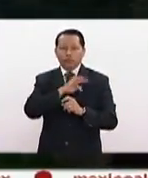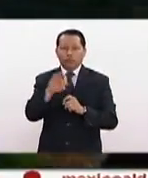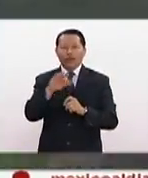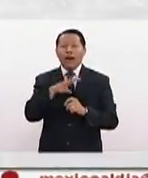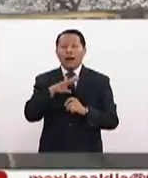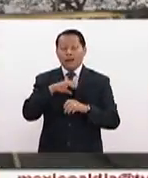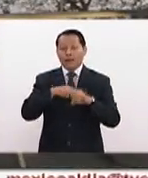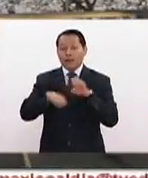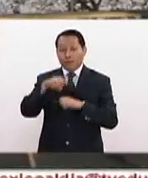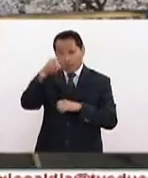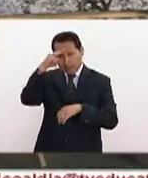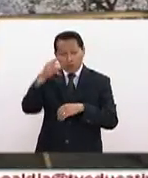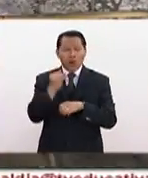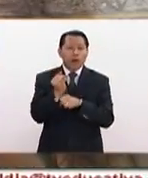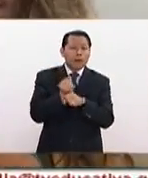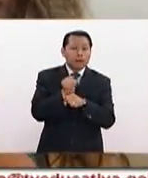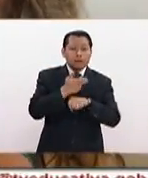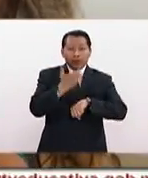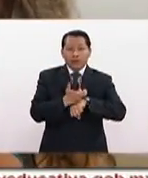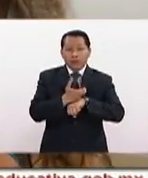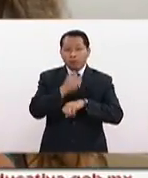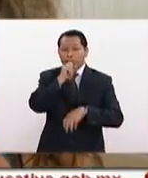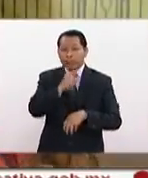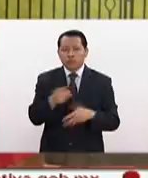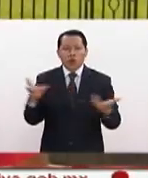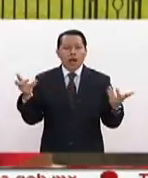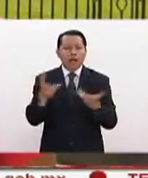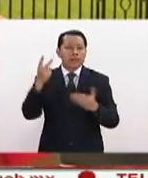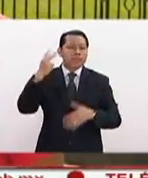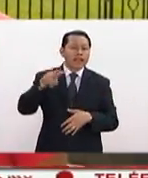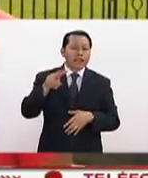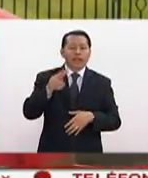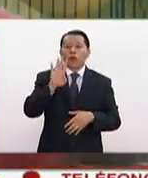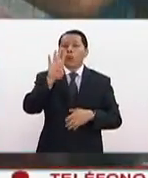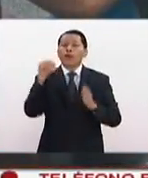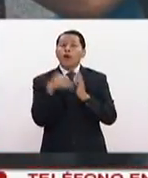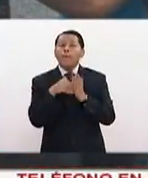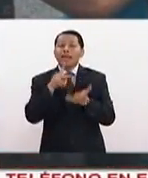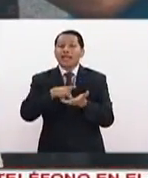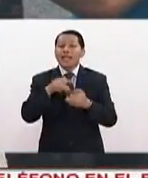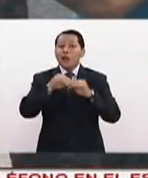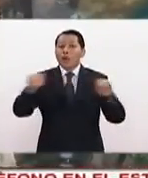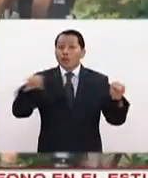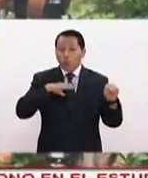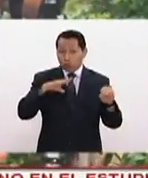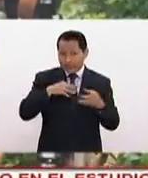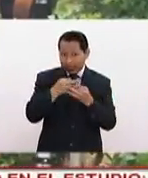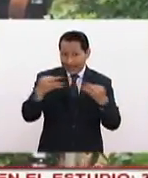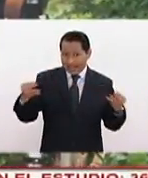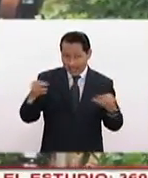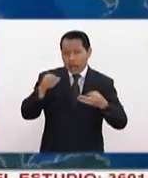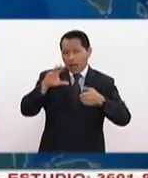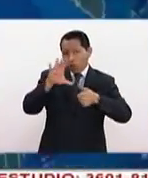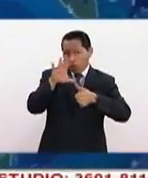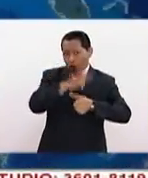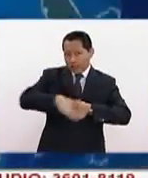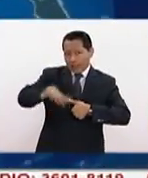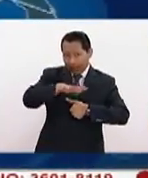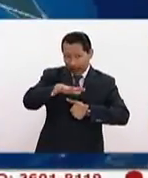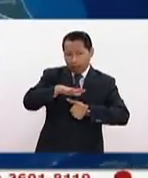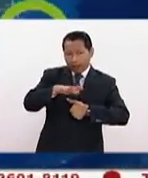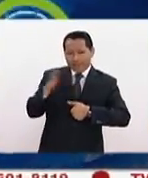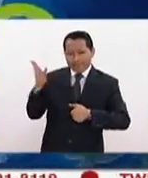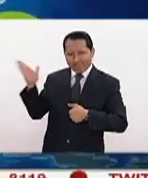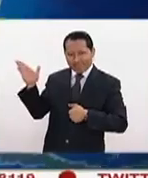emprendedor mexicano y una investigadora estadounidense realizaron un viaje de más de 4.000 kilómetros por tierra a través de Norteamérica. La